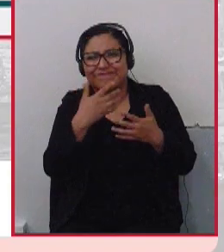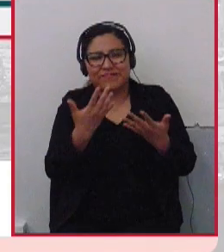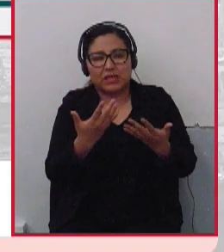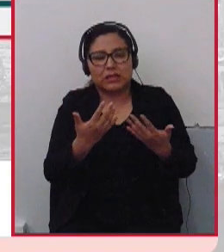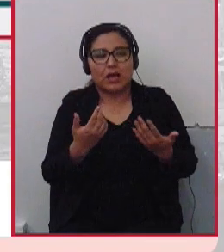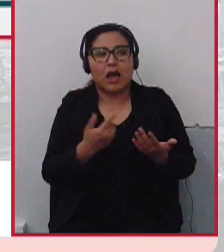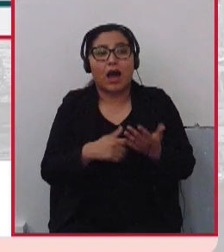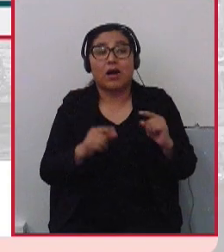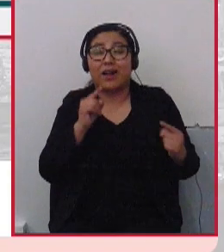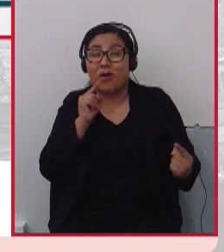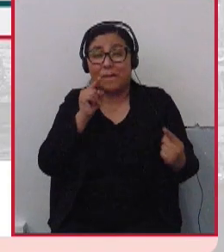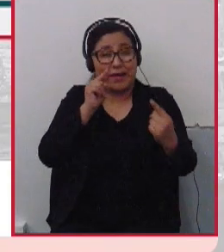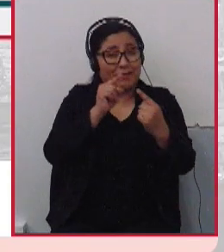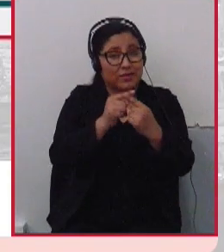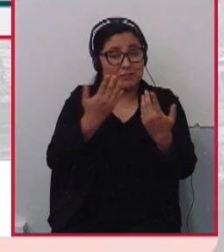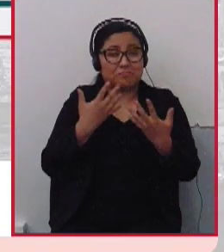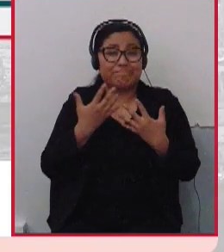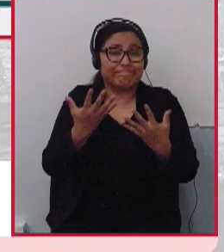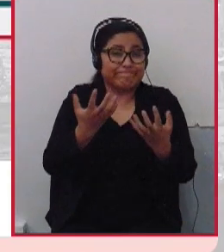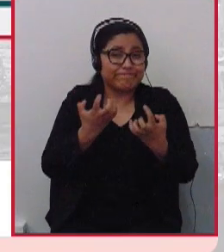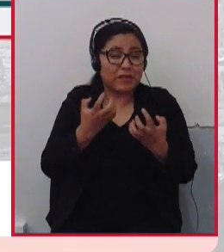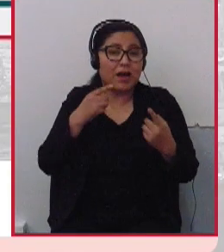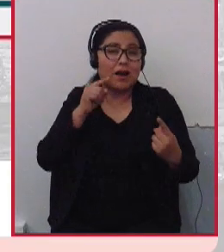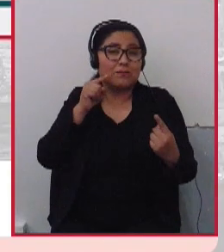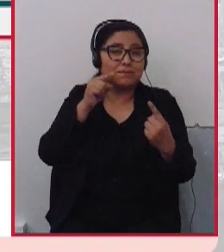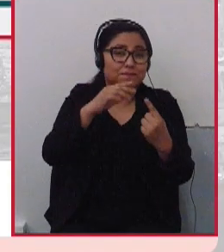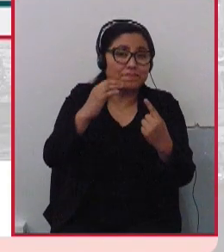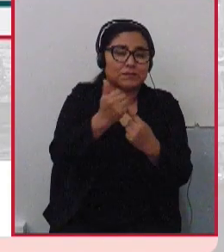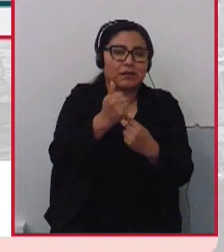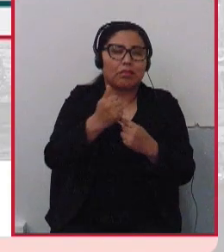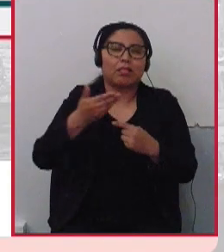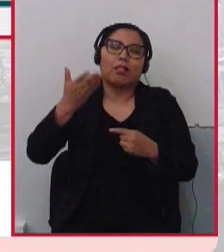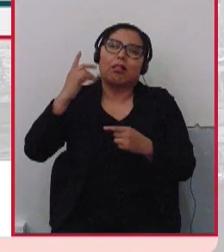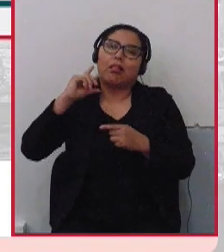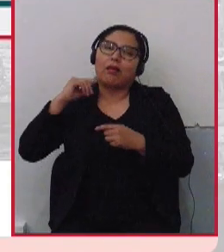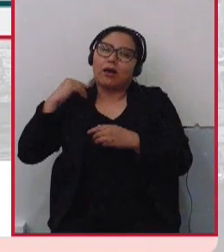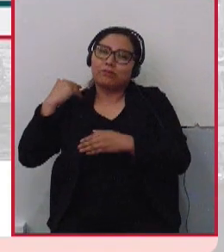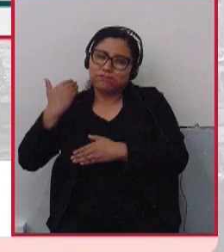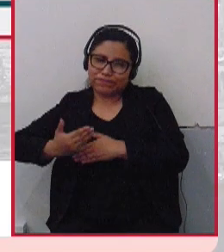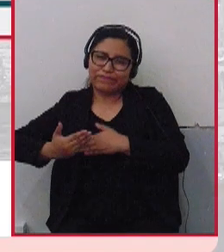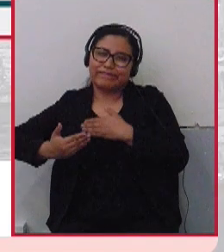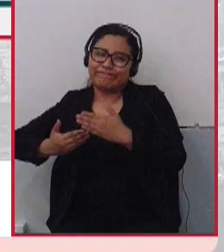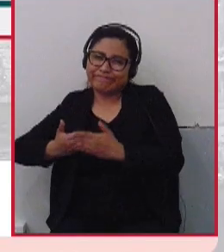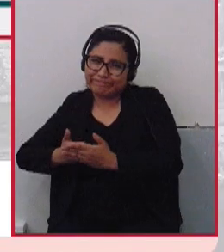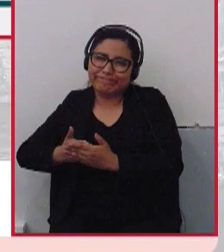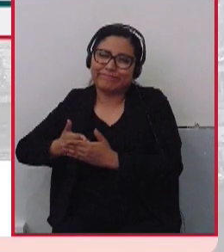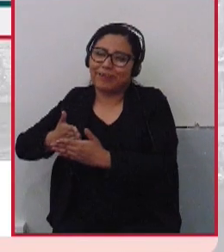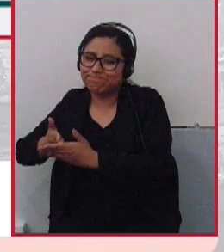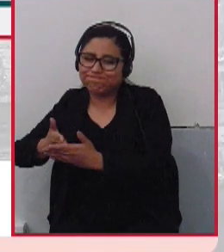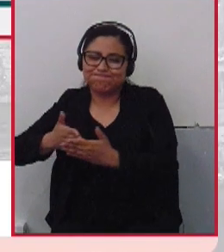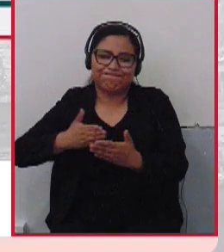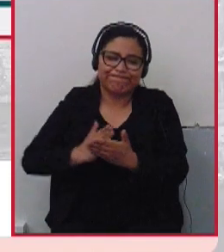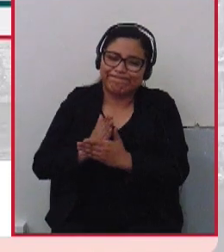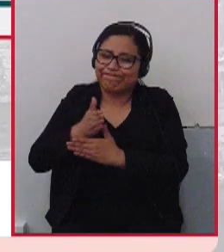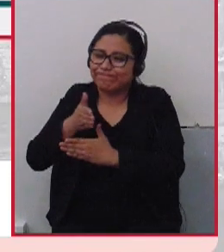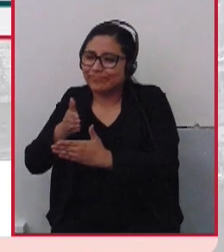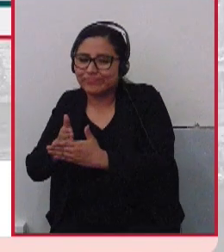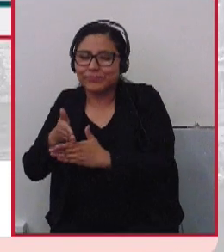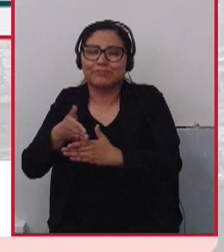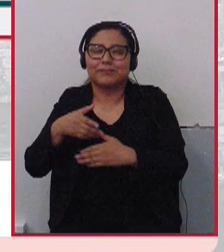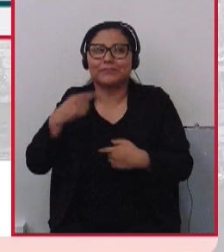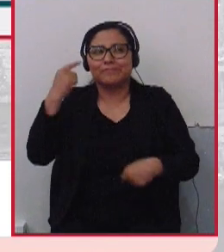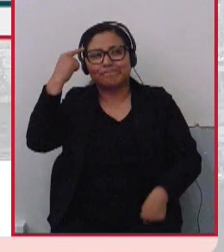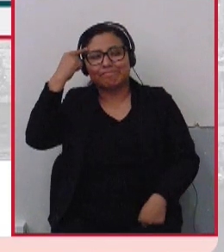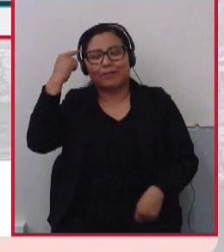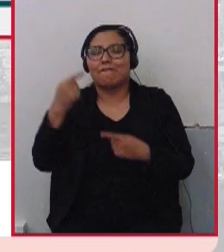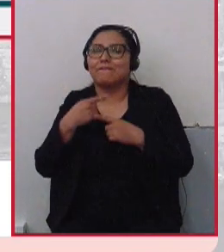¿Qué eran los objetivos que buscábamos? Luego de estar teniendo todos estos desafíos, teníamos que hacer algo